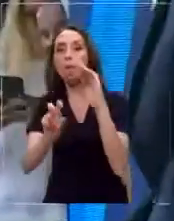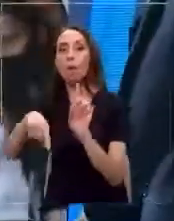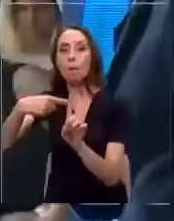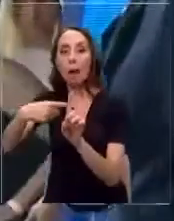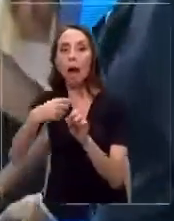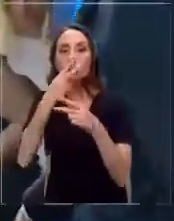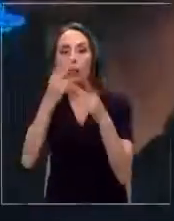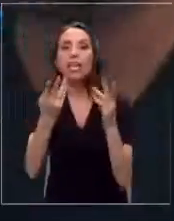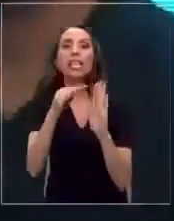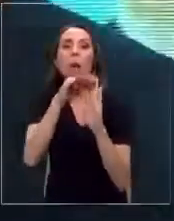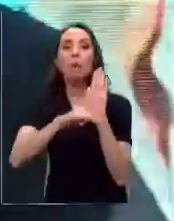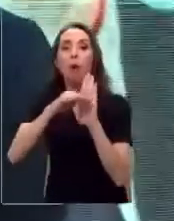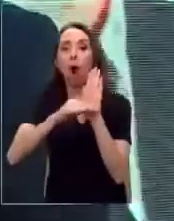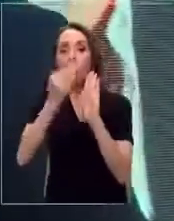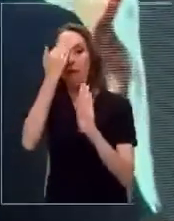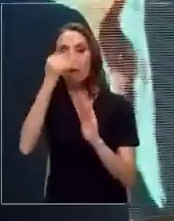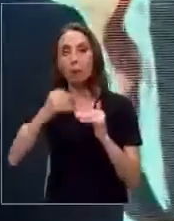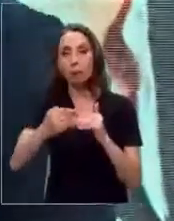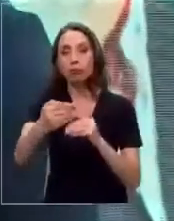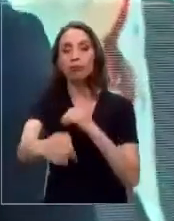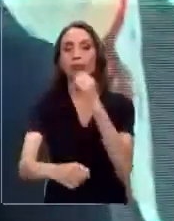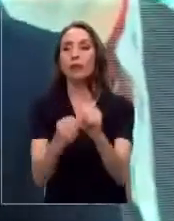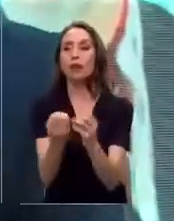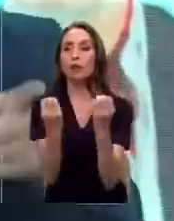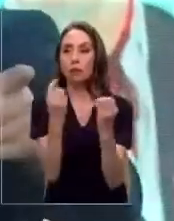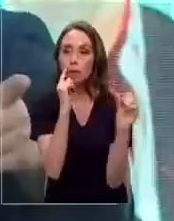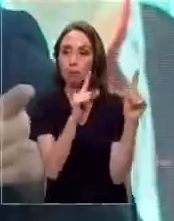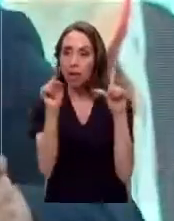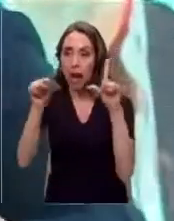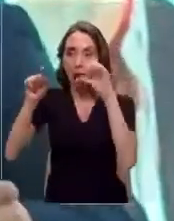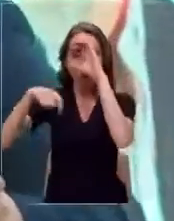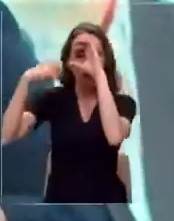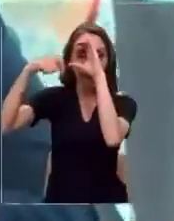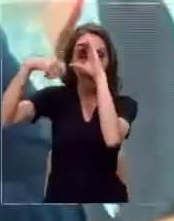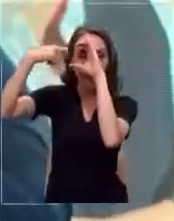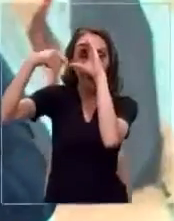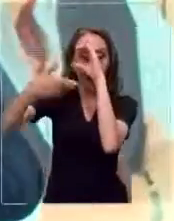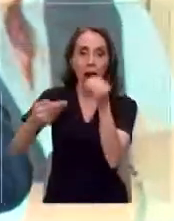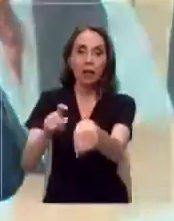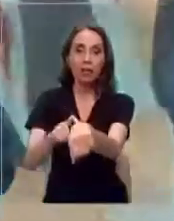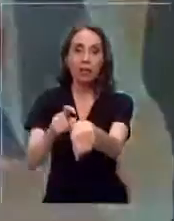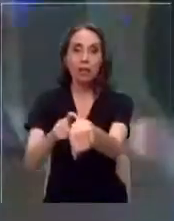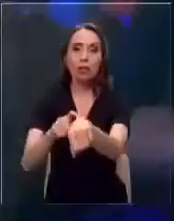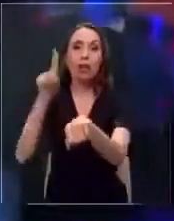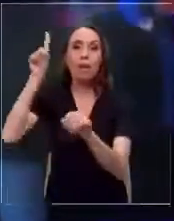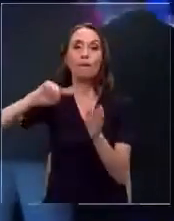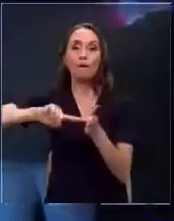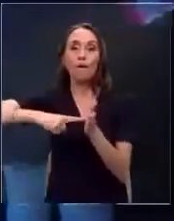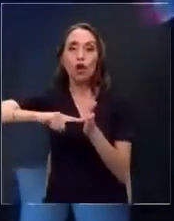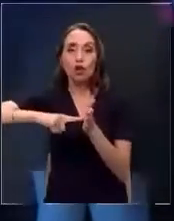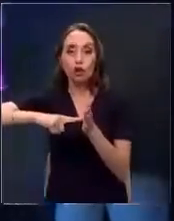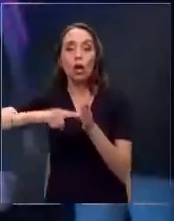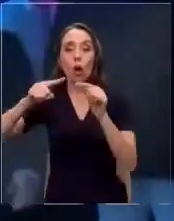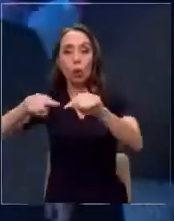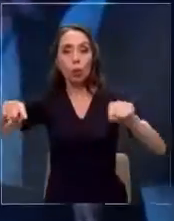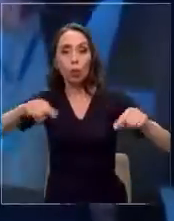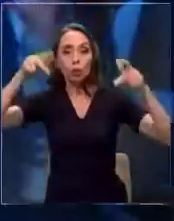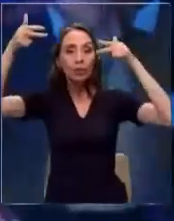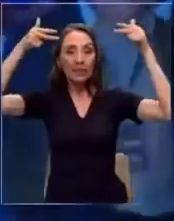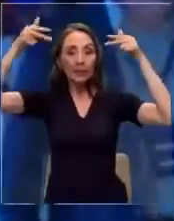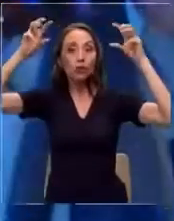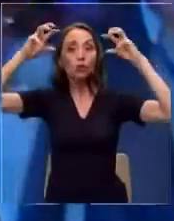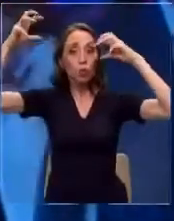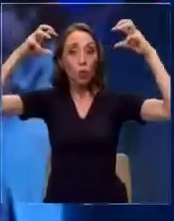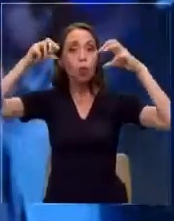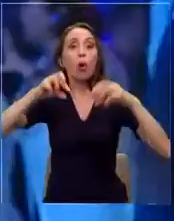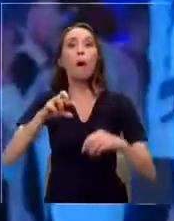estrenos para esta temporada yo los dejo con la imagen en directo que ocurre a esta hora en buenos aires en uno de los estudios de paramount